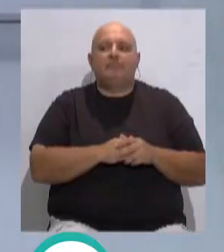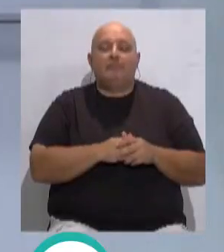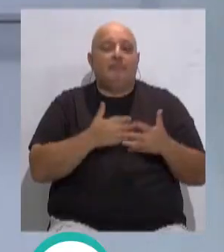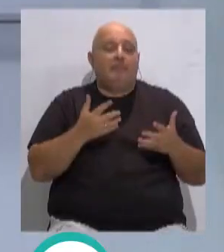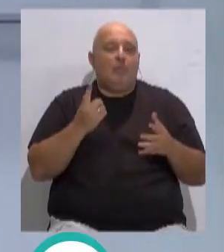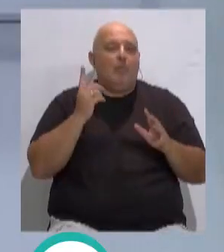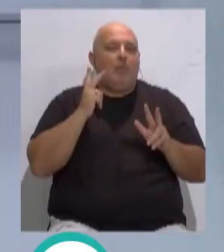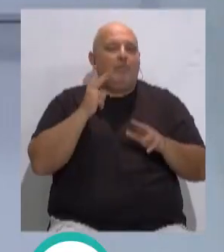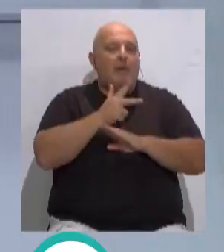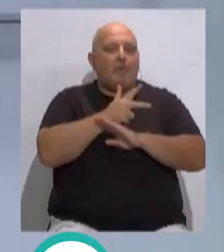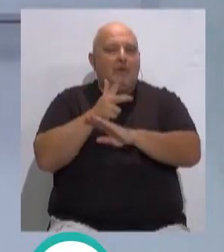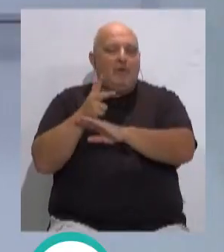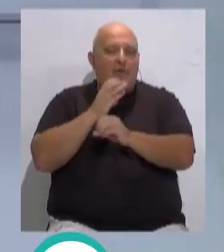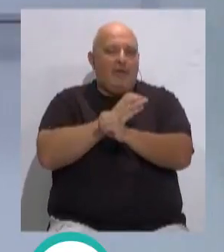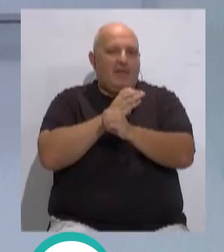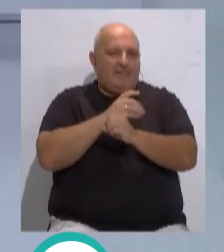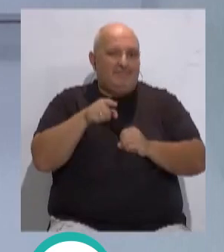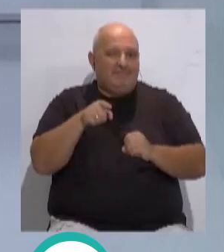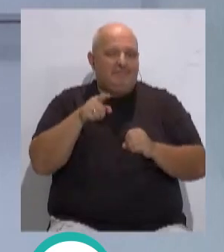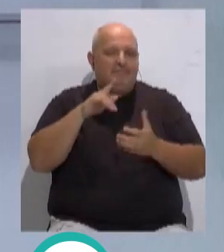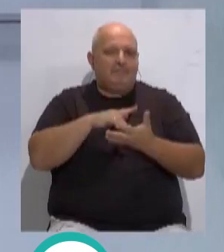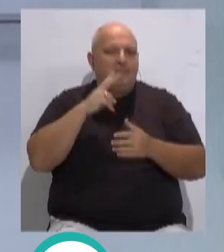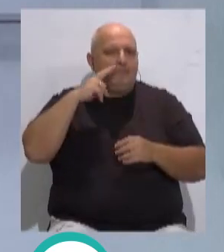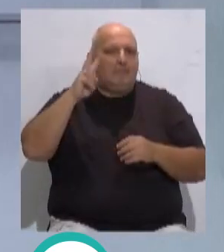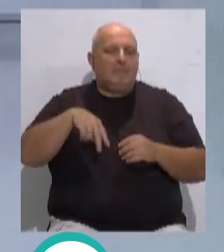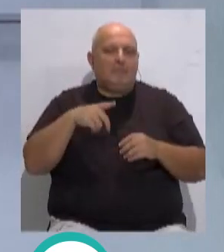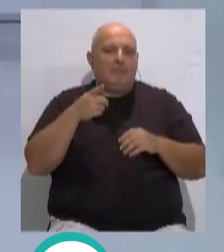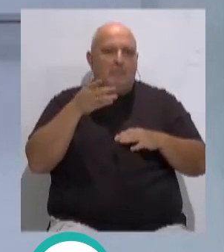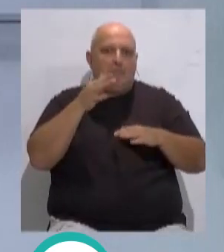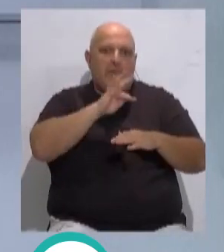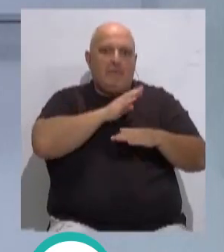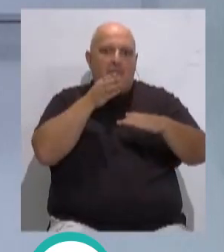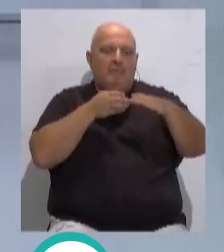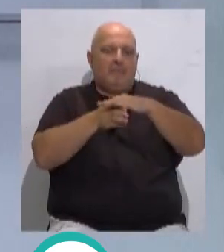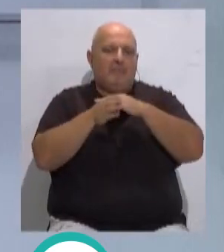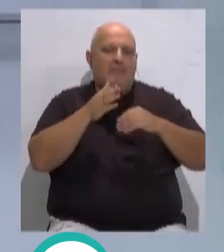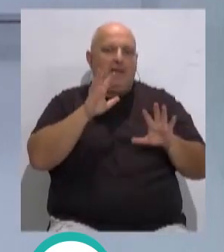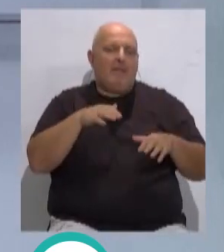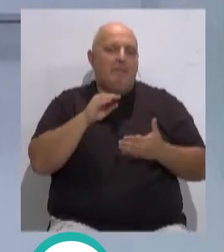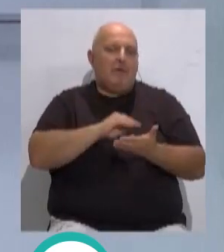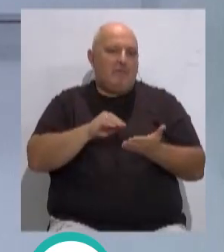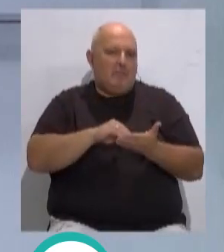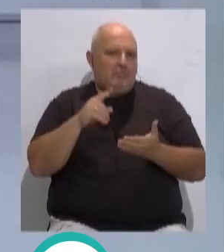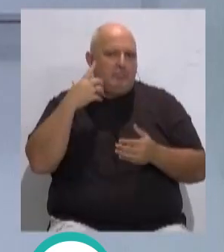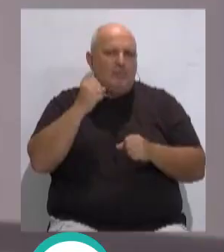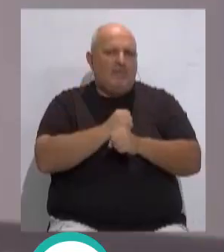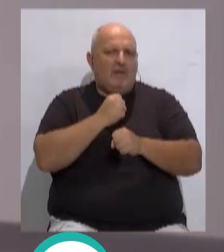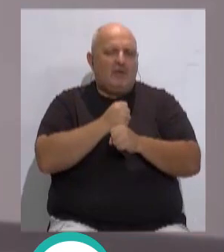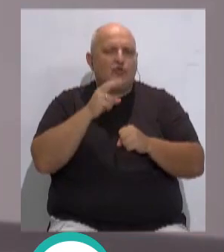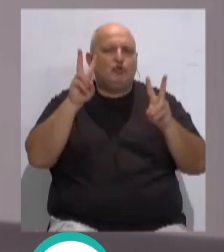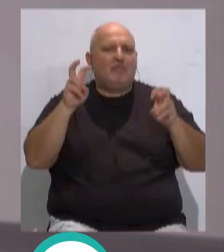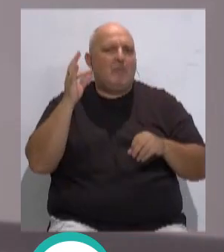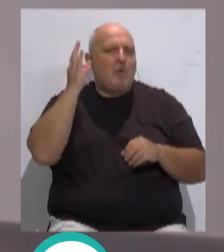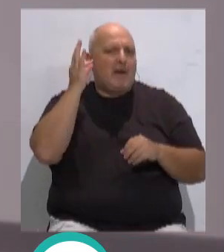Y un reportaje emitido en Onda Cádiz reconocido con el ACESI del Premio Cádiz de Periodismo. Se trata de un trabajo sobre